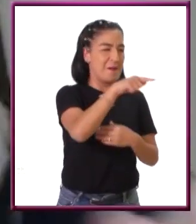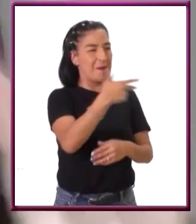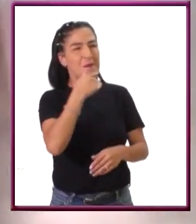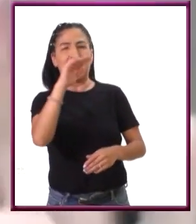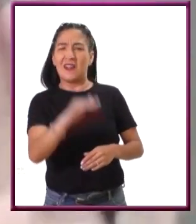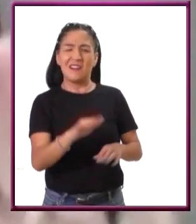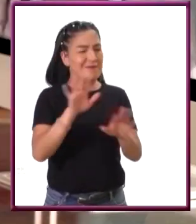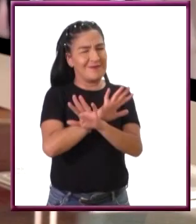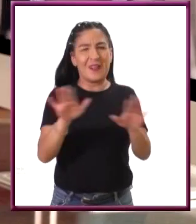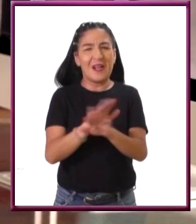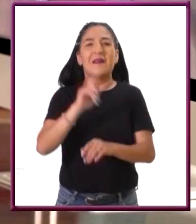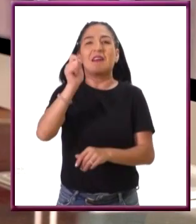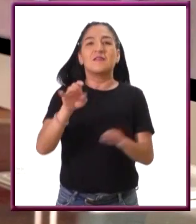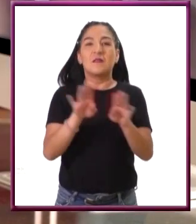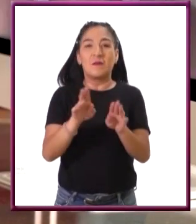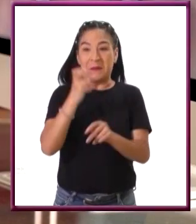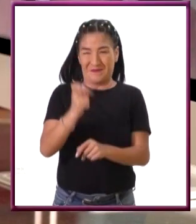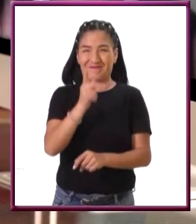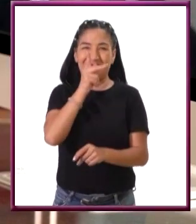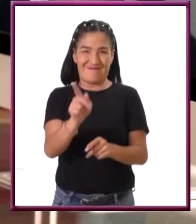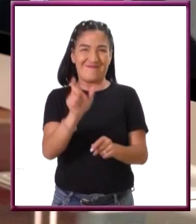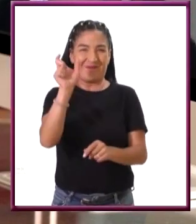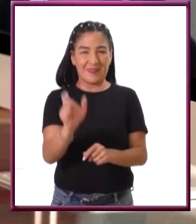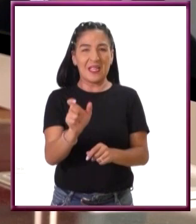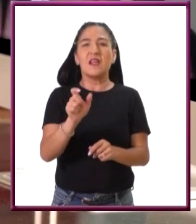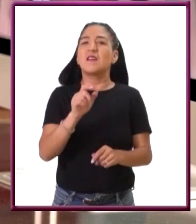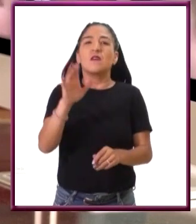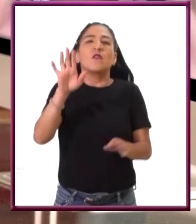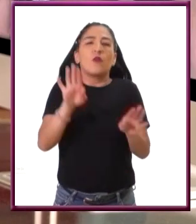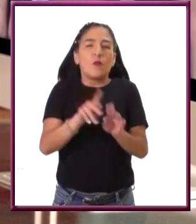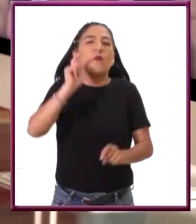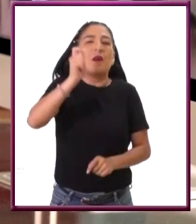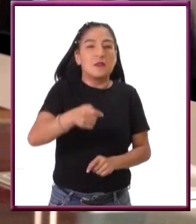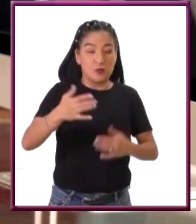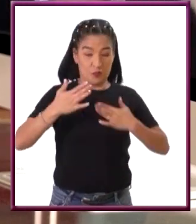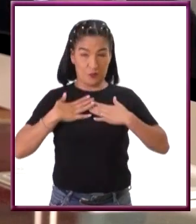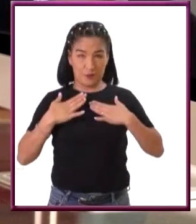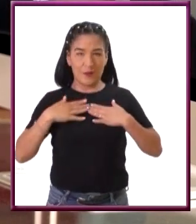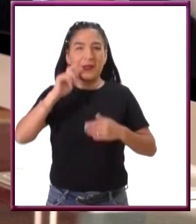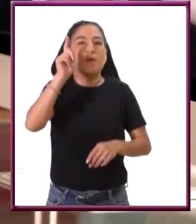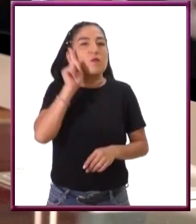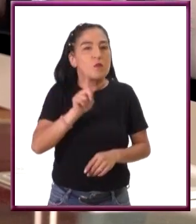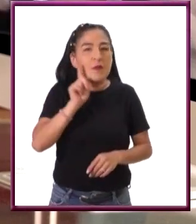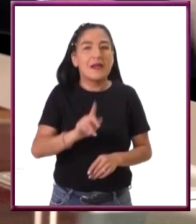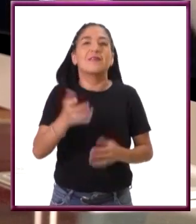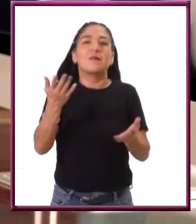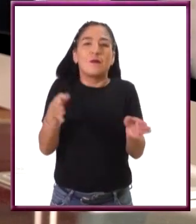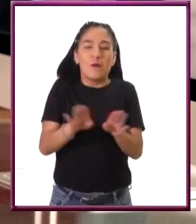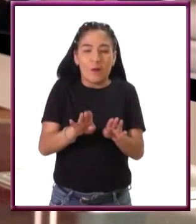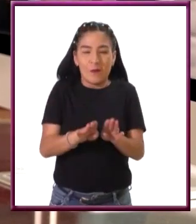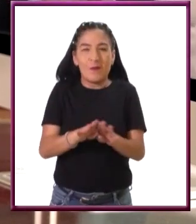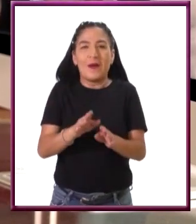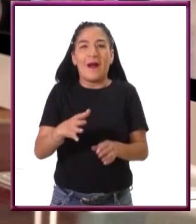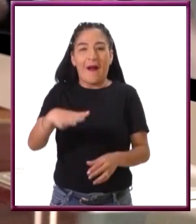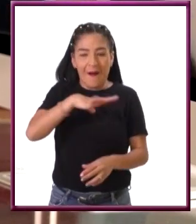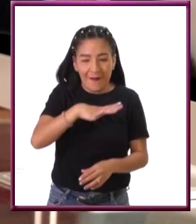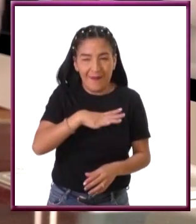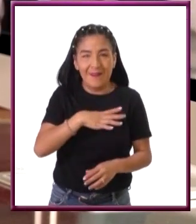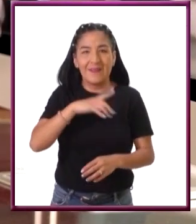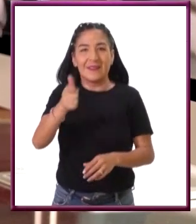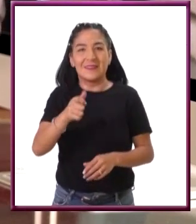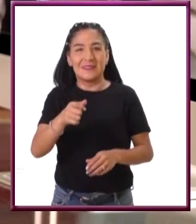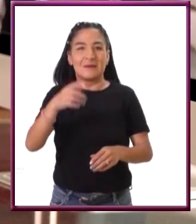golpear a los hombres. No, no, no. Empoderamiento no quiere decir eso. Empoderamiento quiere decir que yo tenga la posibilidad,